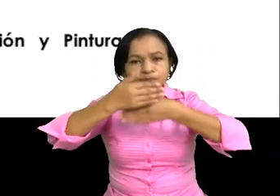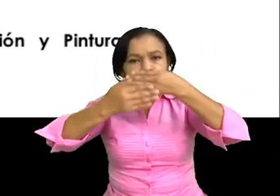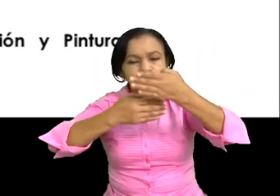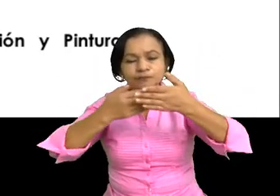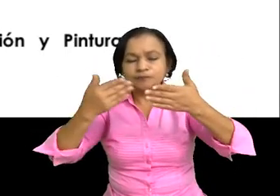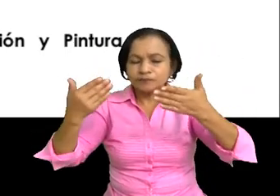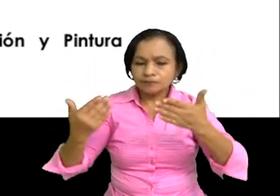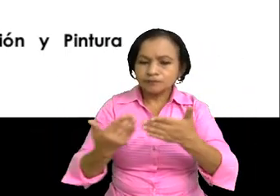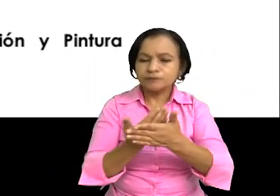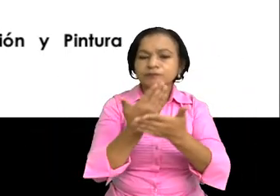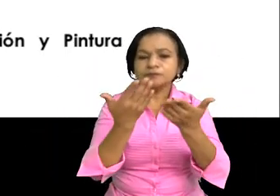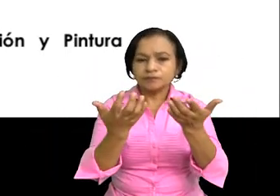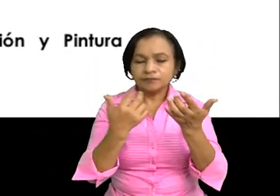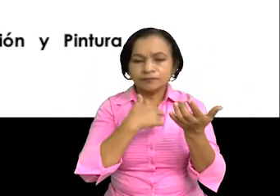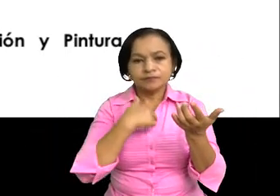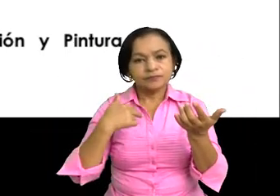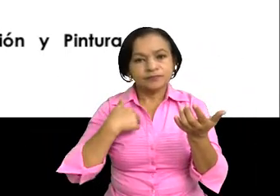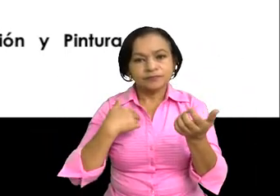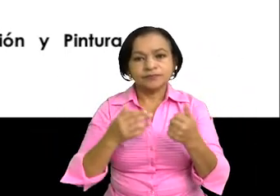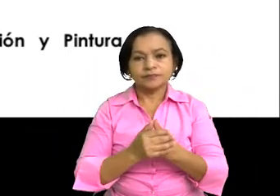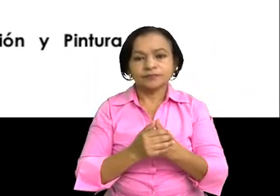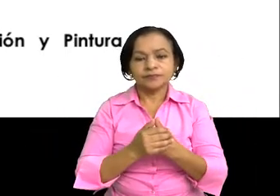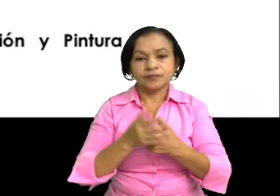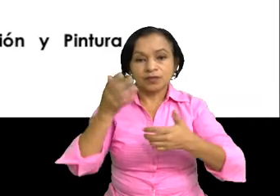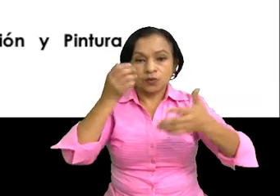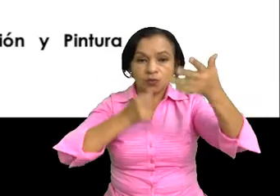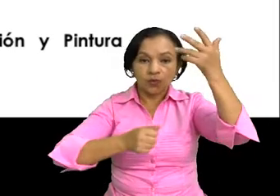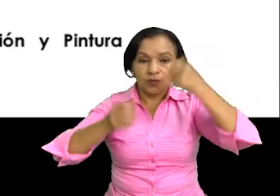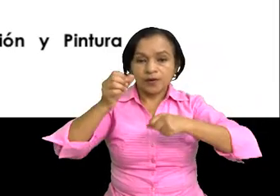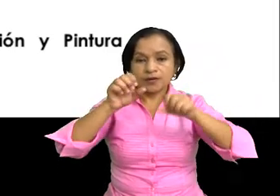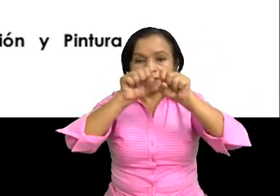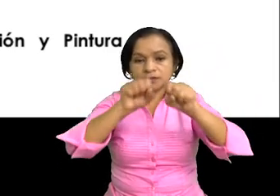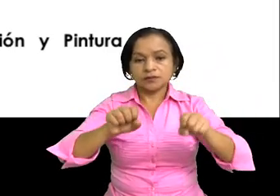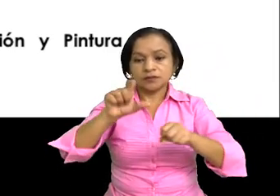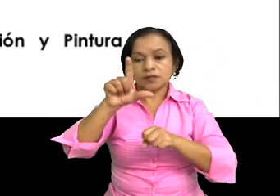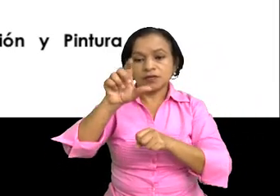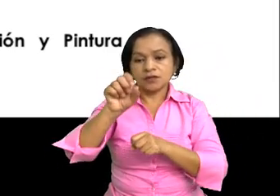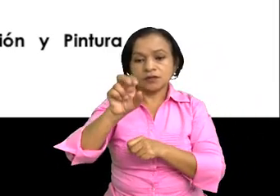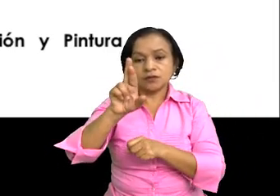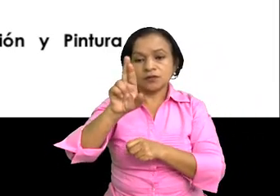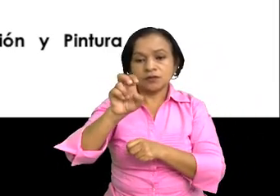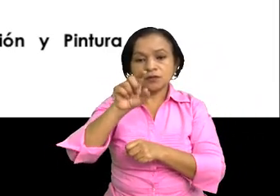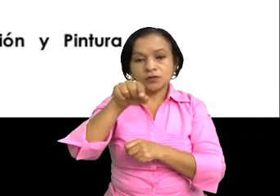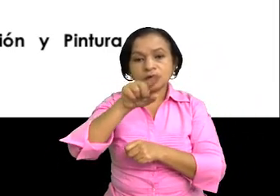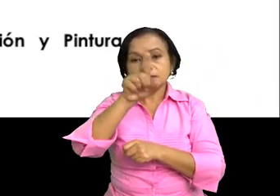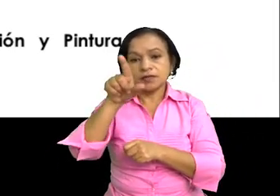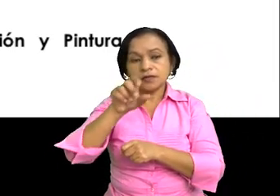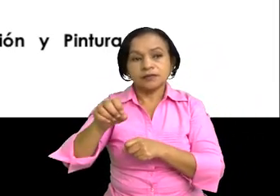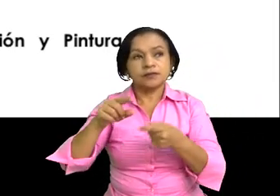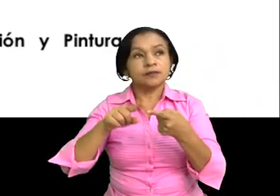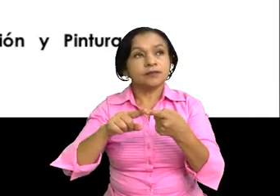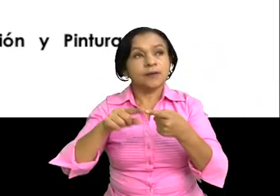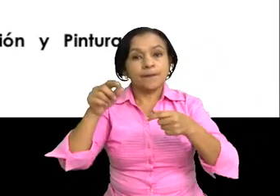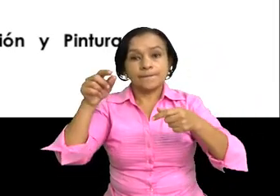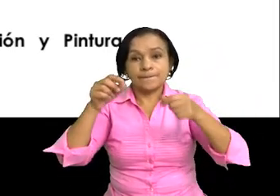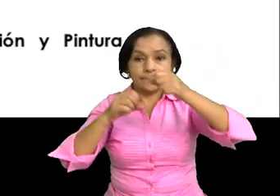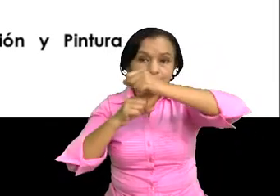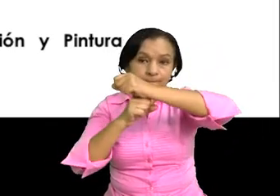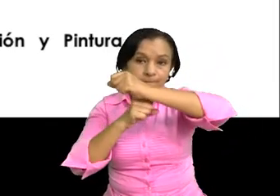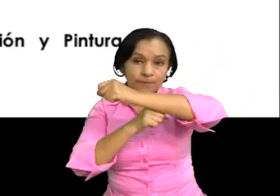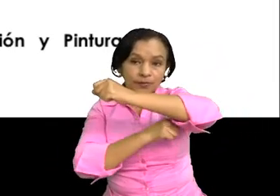como nuevecito, ¿verdad?, en la zona de Huaco, San Lorenzo. El puente Cuizalá, un